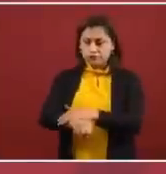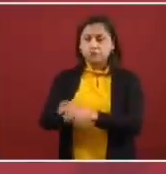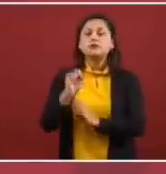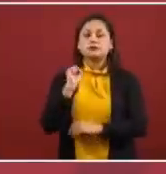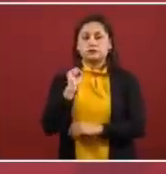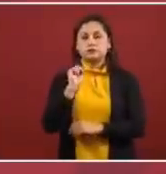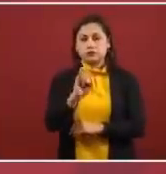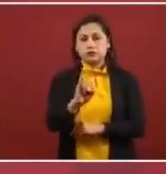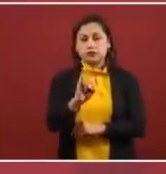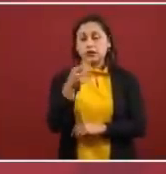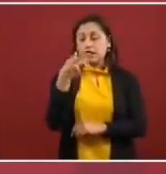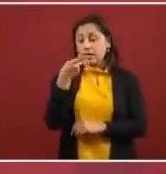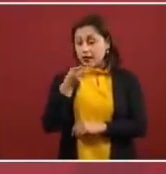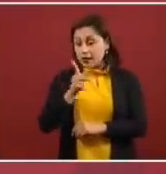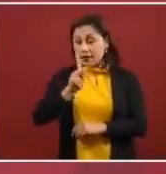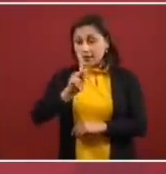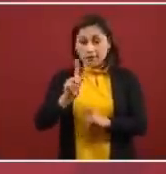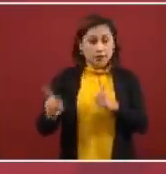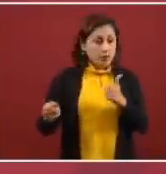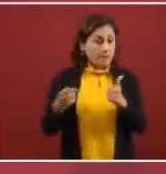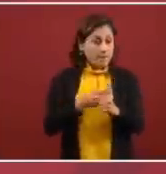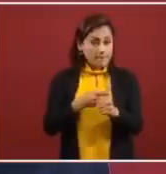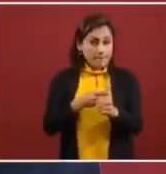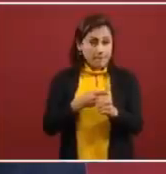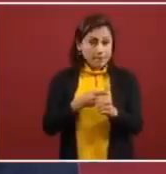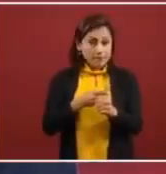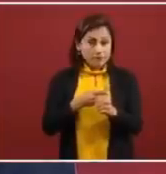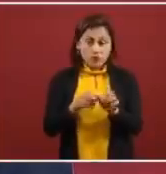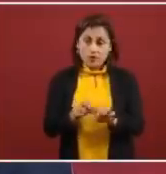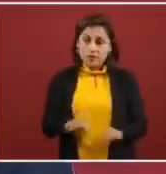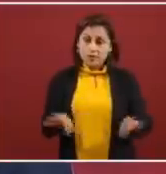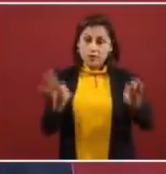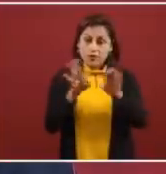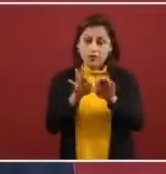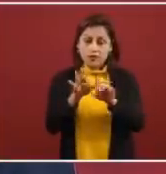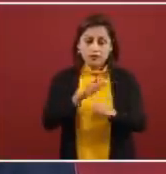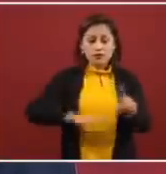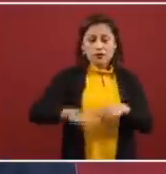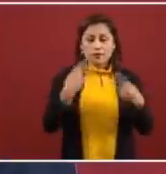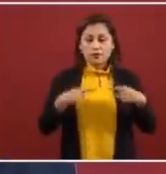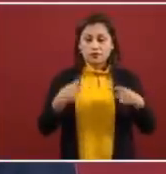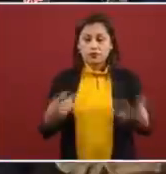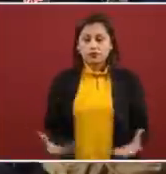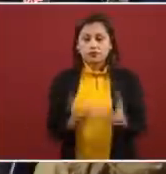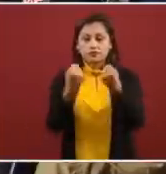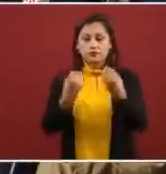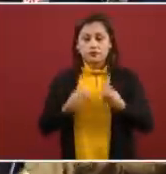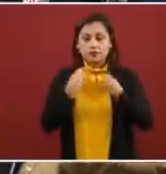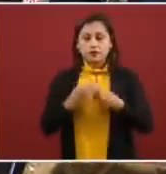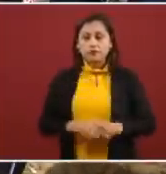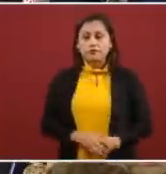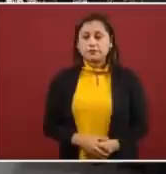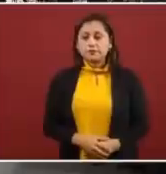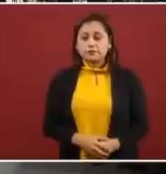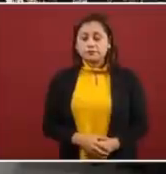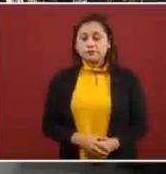lo más importante es cuidar la vida de las personas sé que